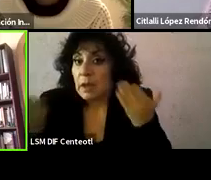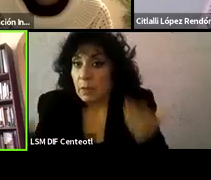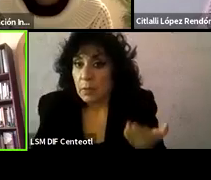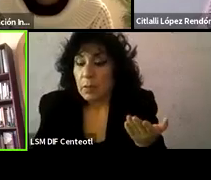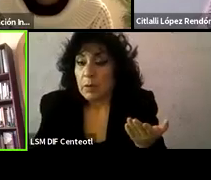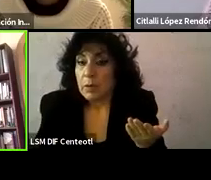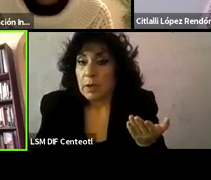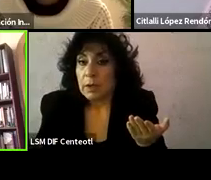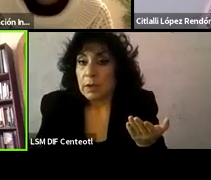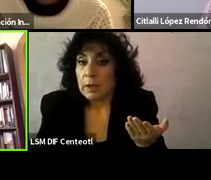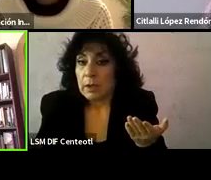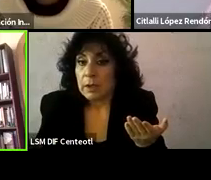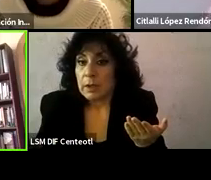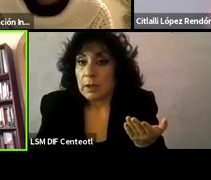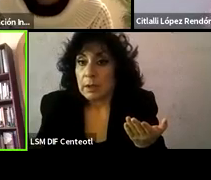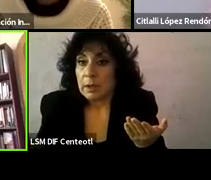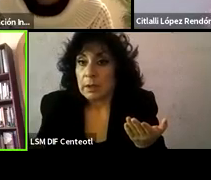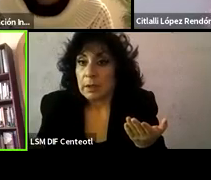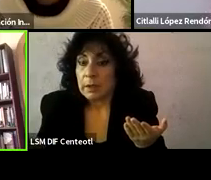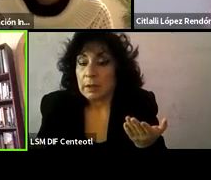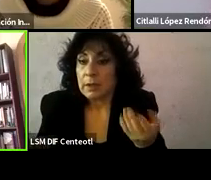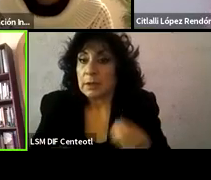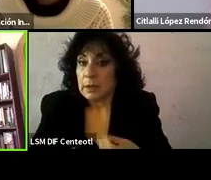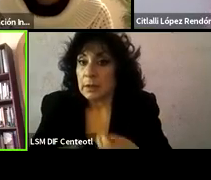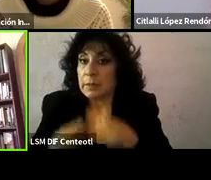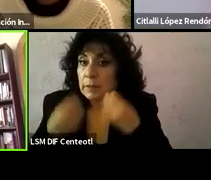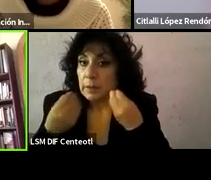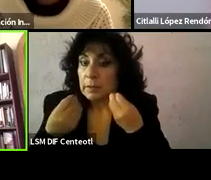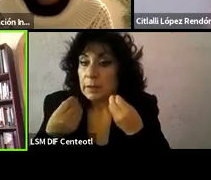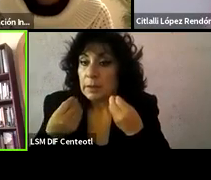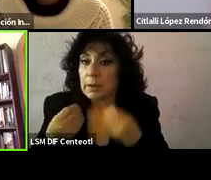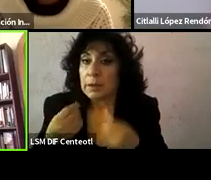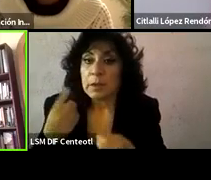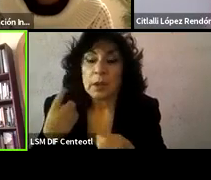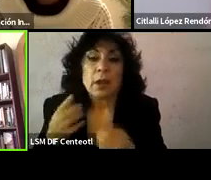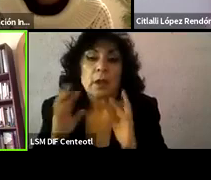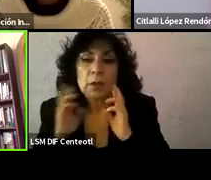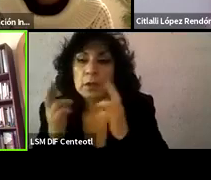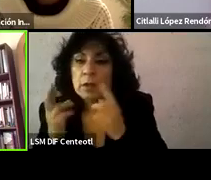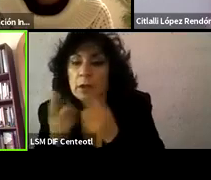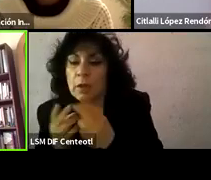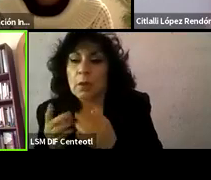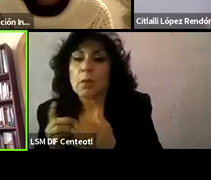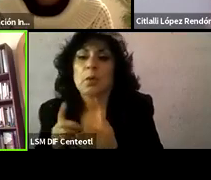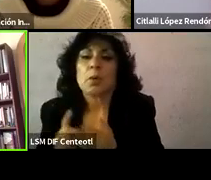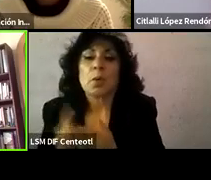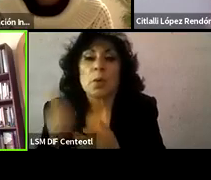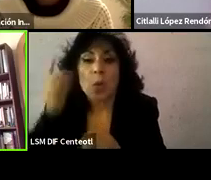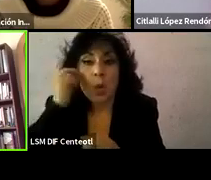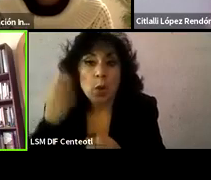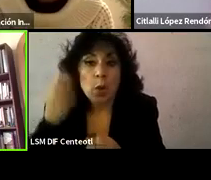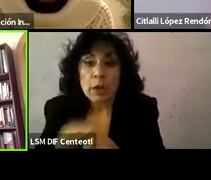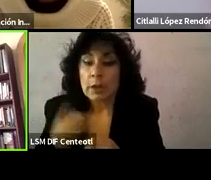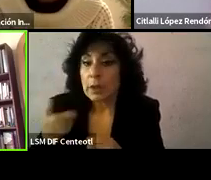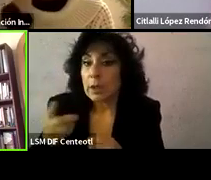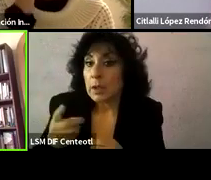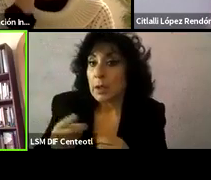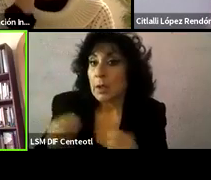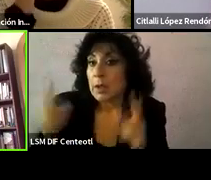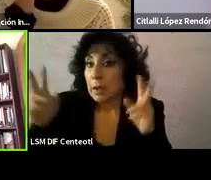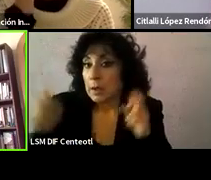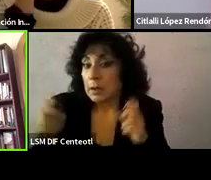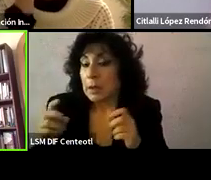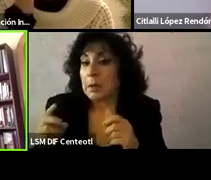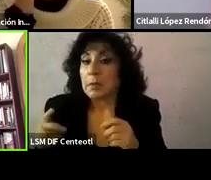sea, en una reunión con directivos, yo les decía los derechos humanos y me decía, Malú, no vas a cambiar con